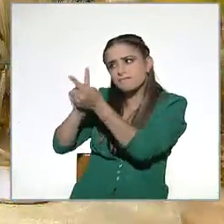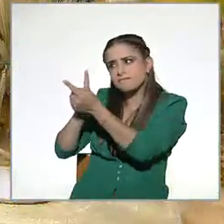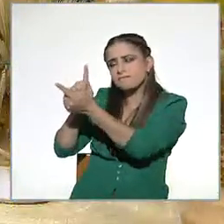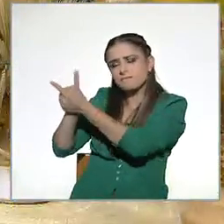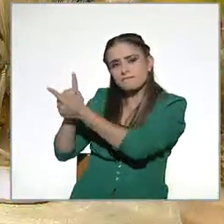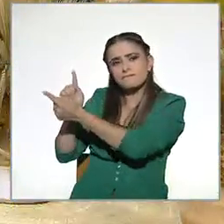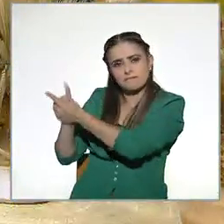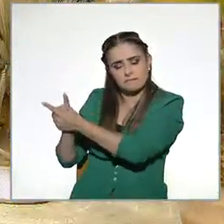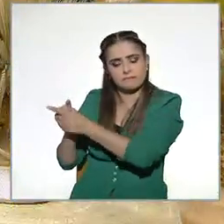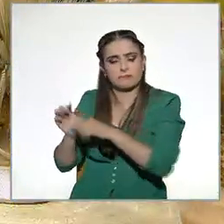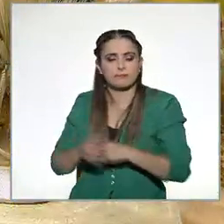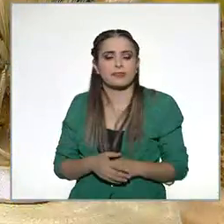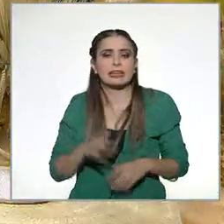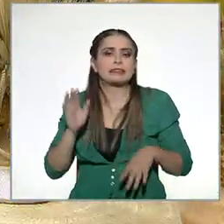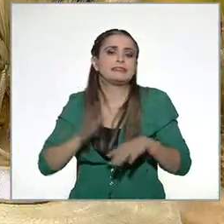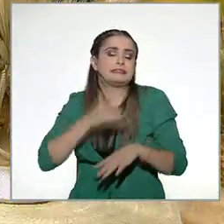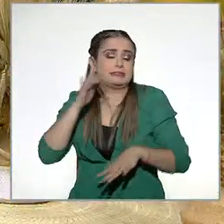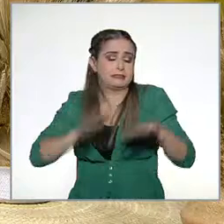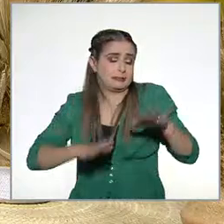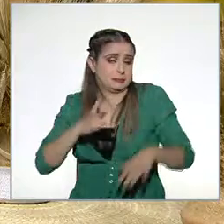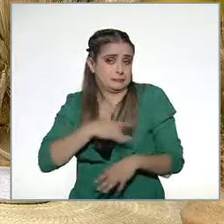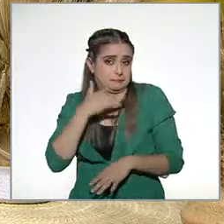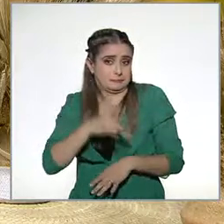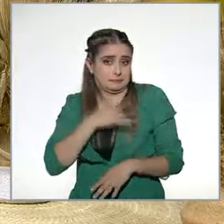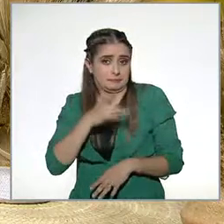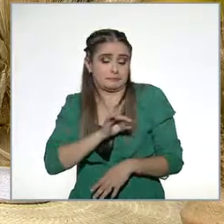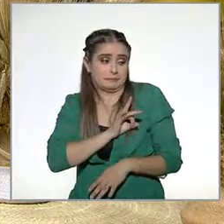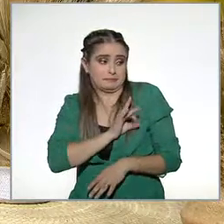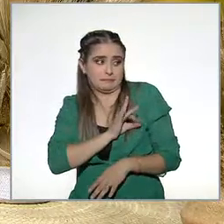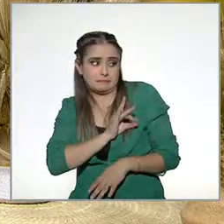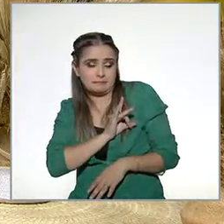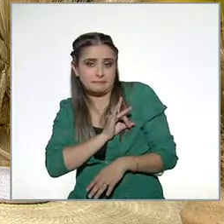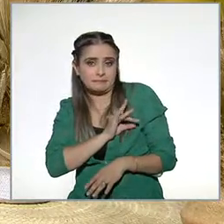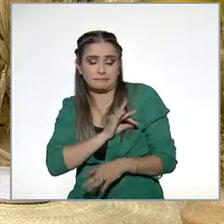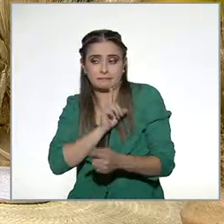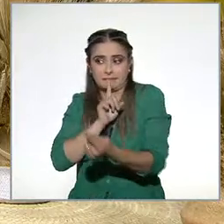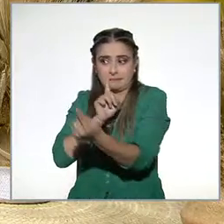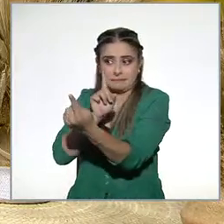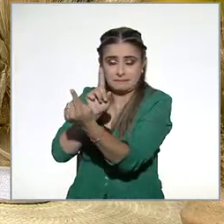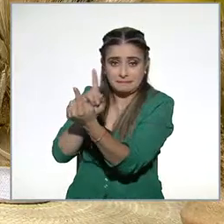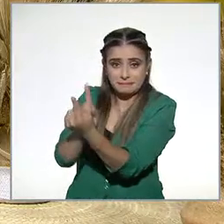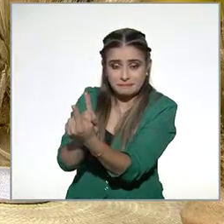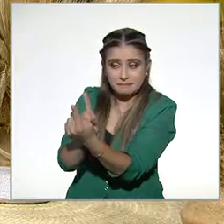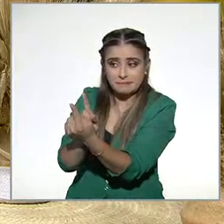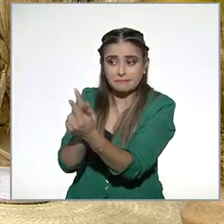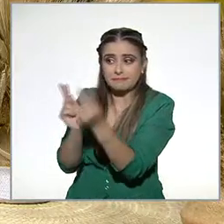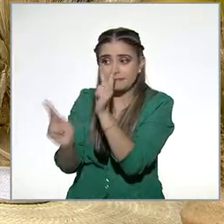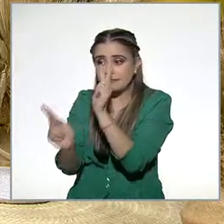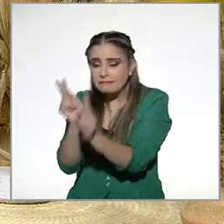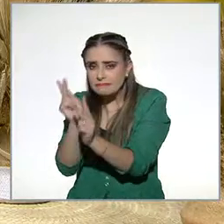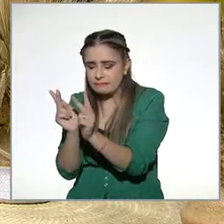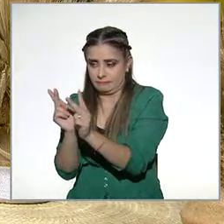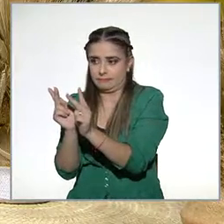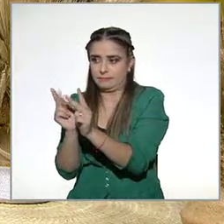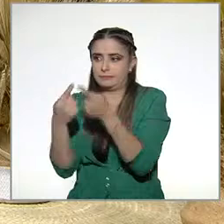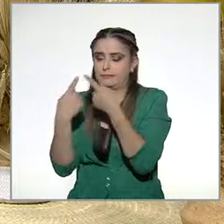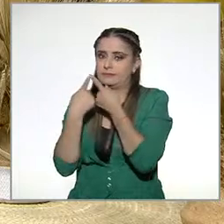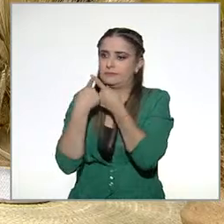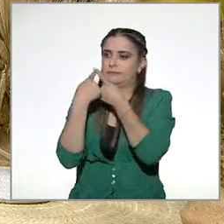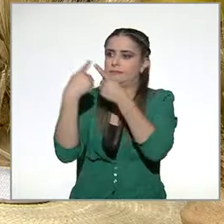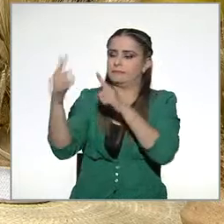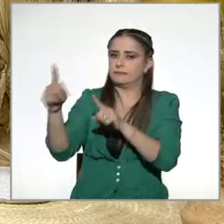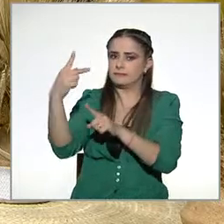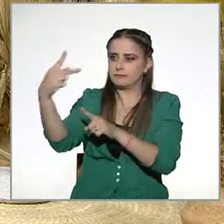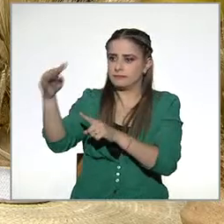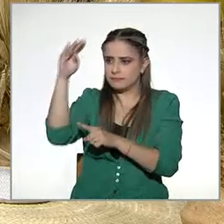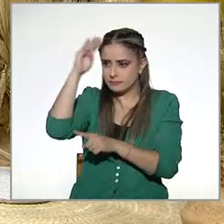que tanto nos han preguntado y que se ha hablado tanto, es cuando uno se encuentra con otro, lo que se encuentra es la diferencia absoluta de lo